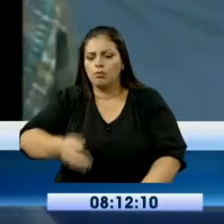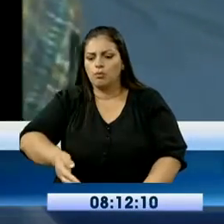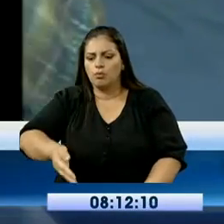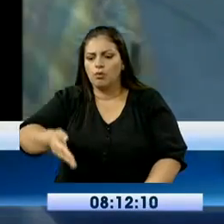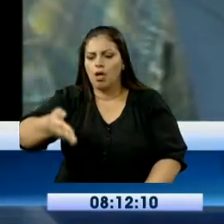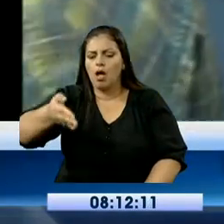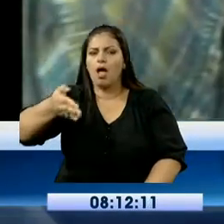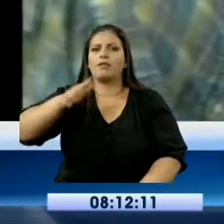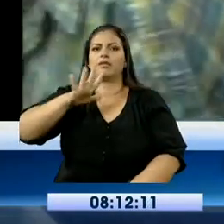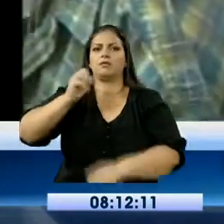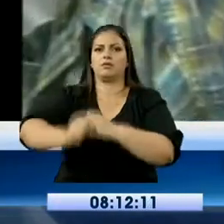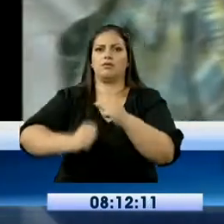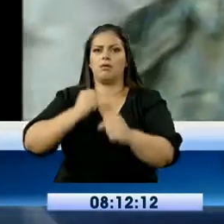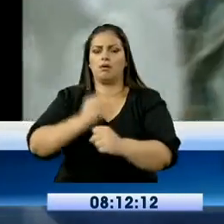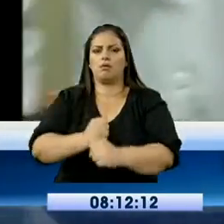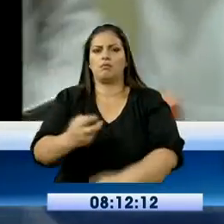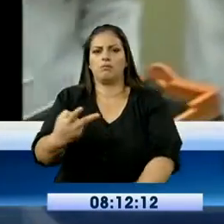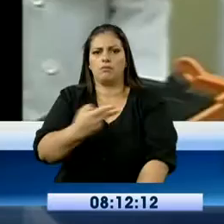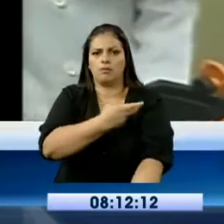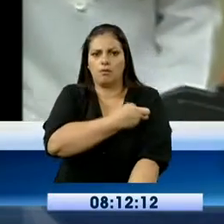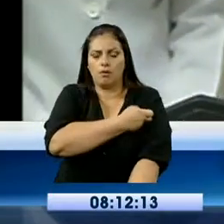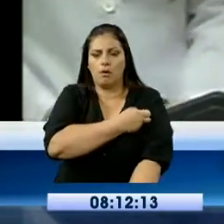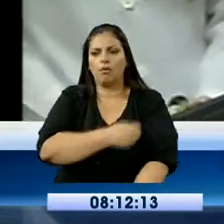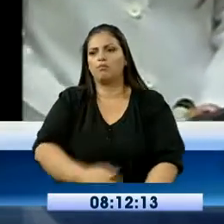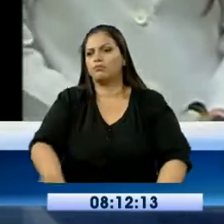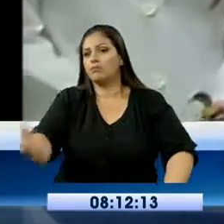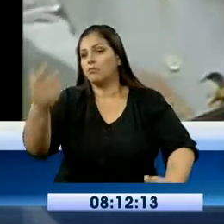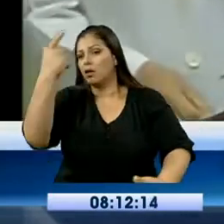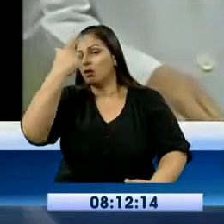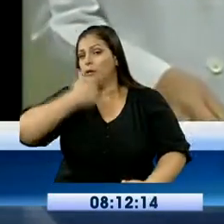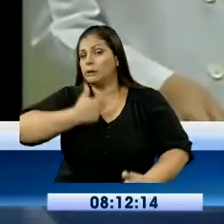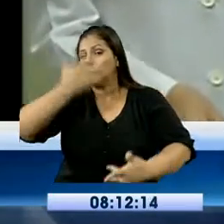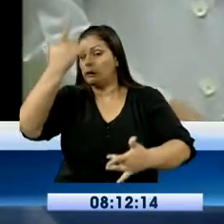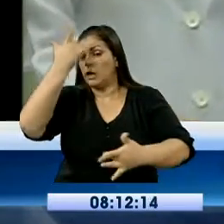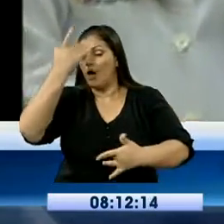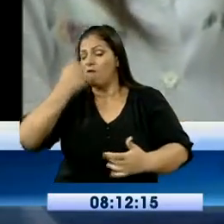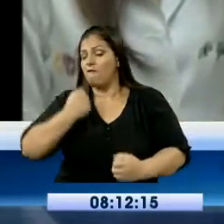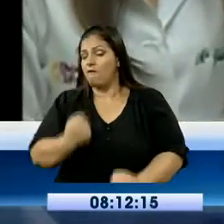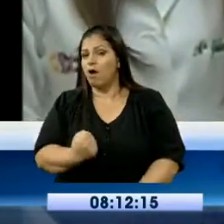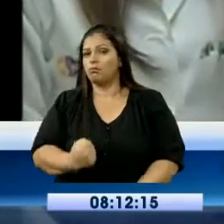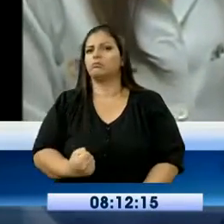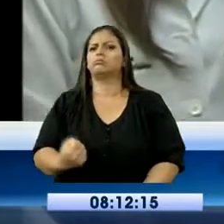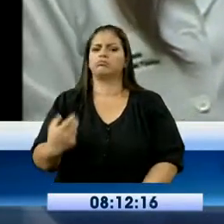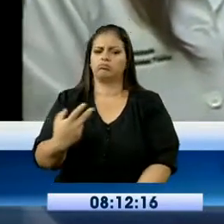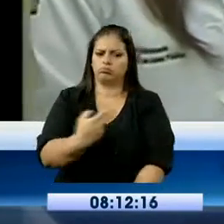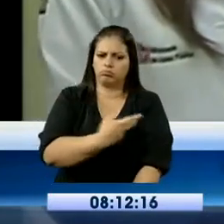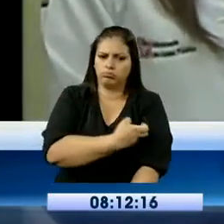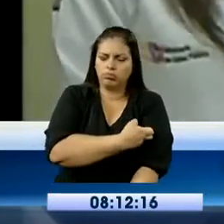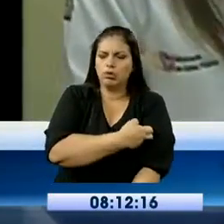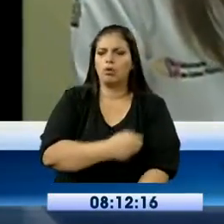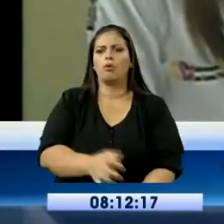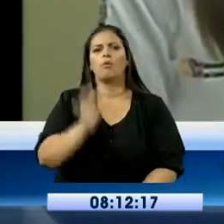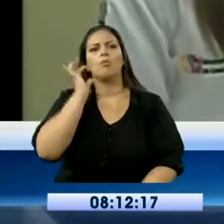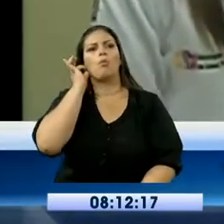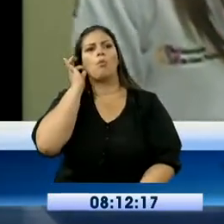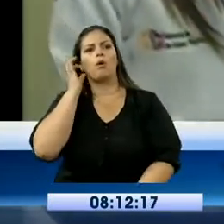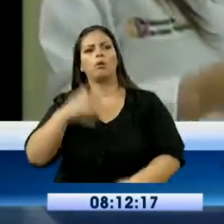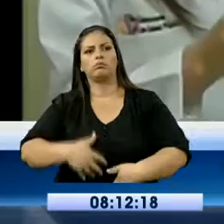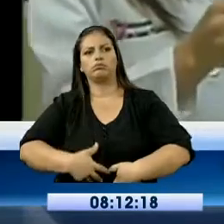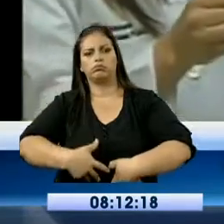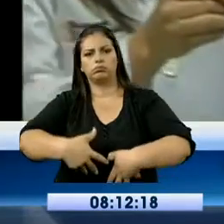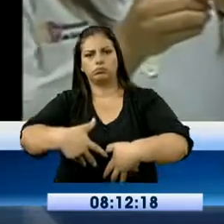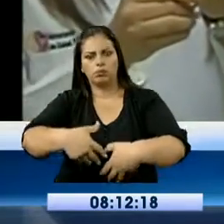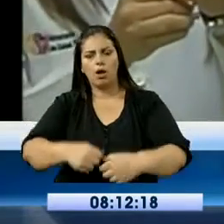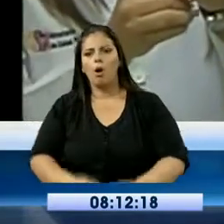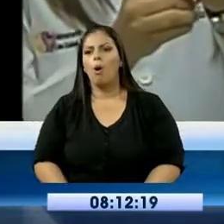embarazadas, además también pacientes con enfermedades crónicas a partir de los 6 meses de edad, además también el personal de salud que está